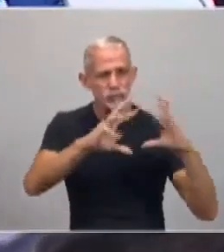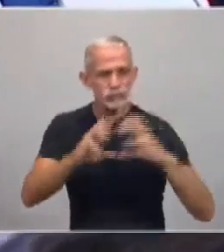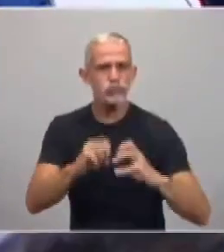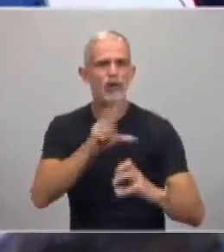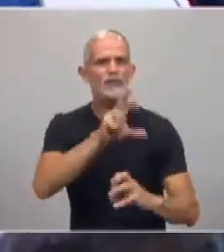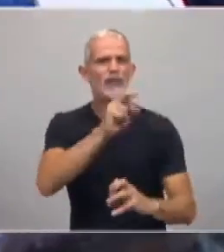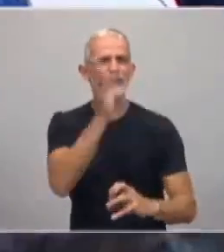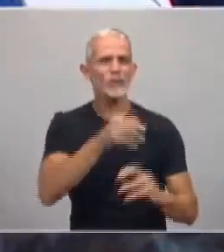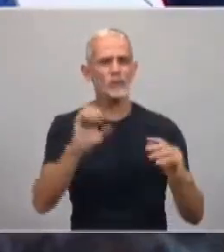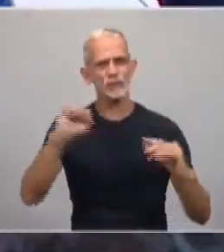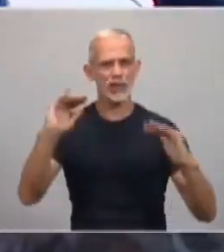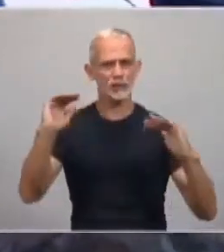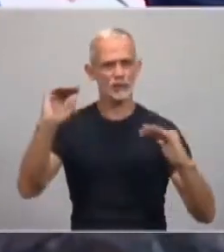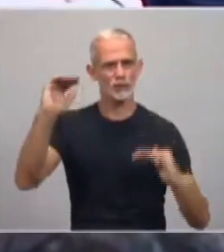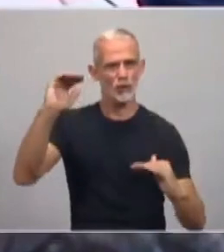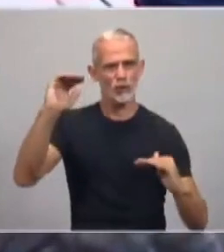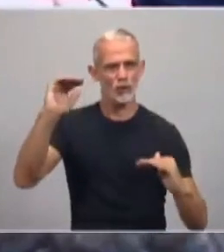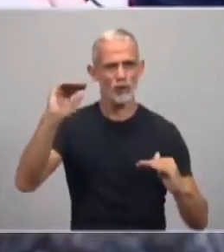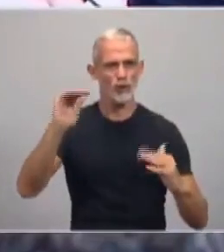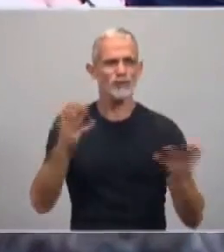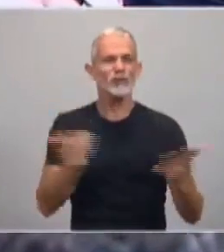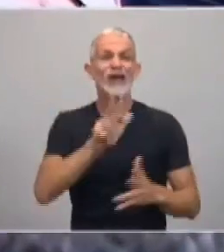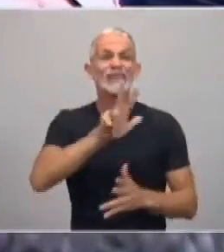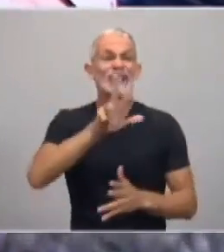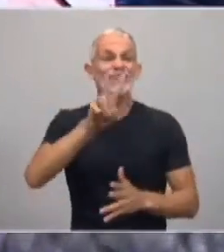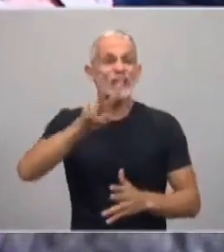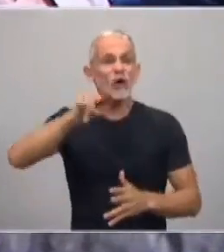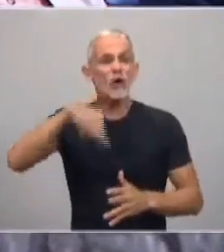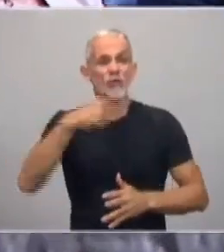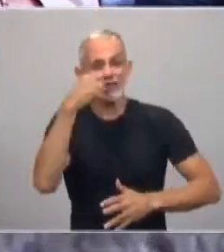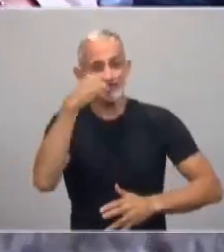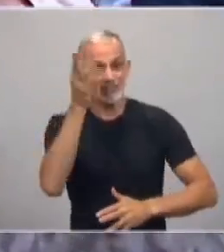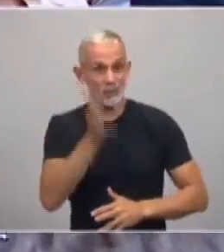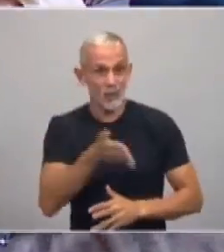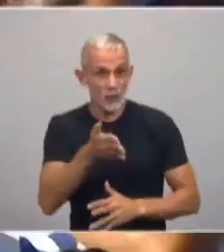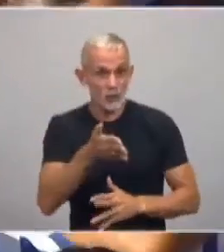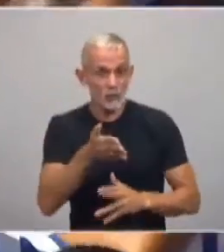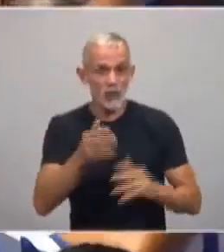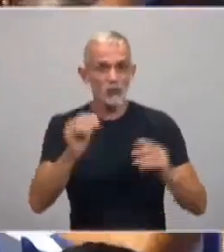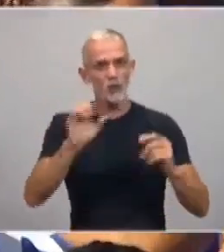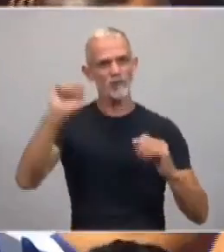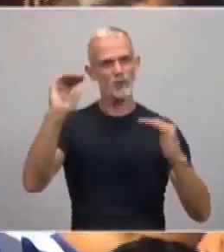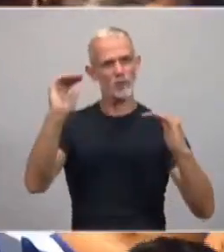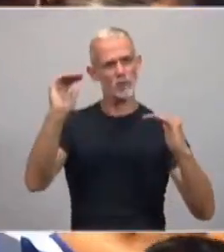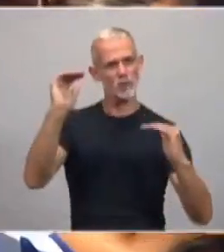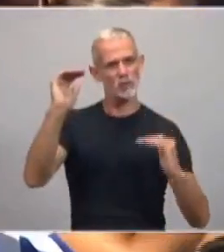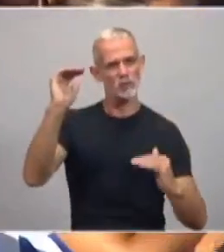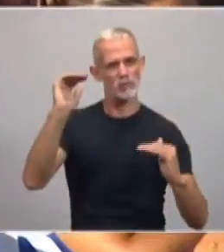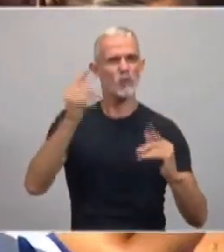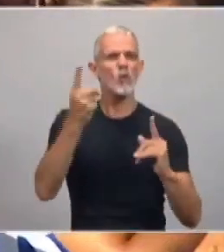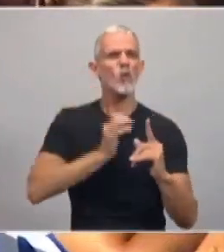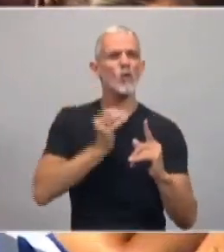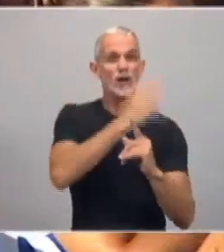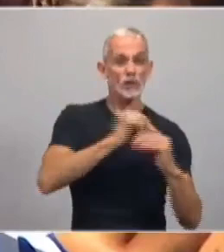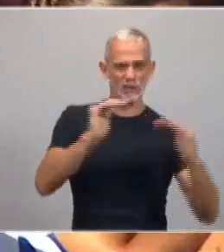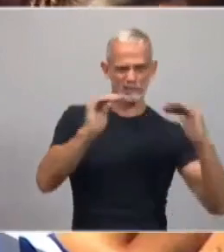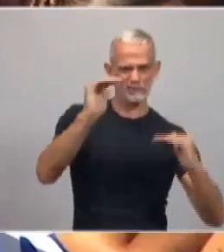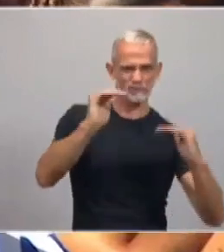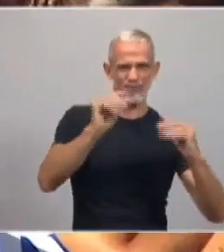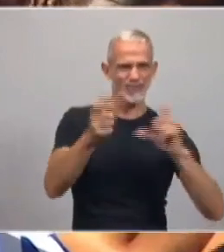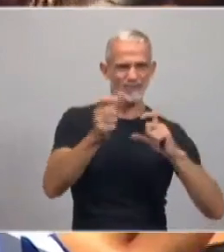el 30%, quedando 32,7% atrás del nivel de hace un año.